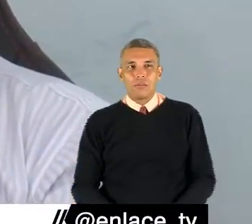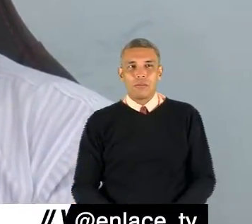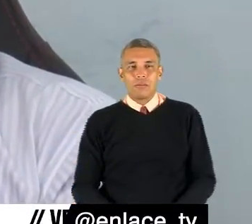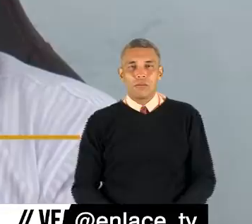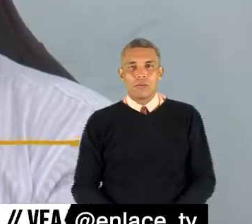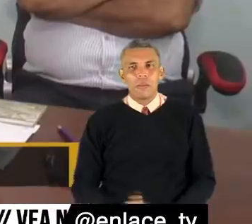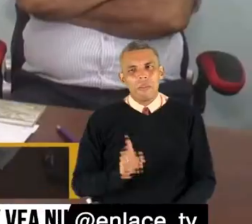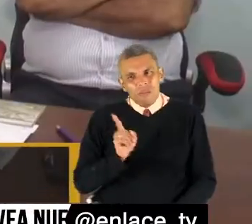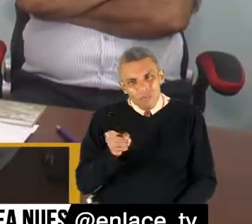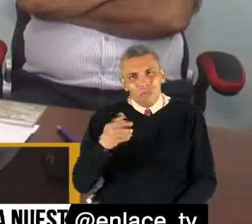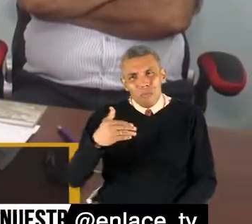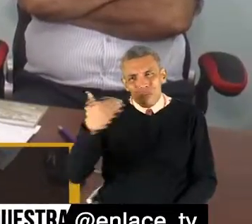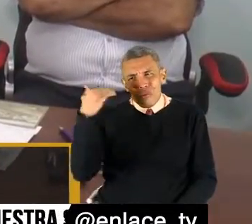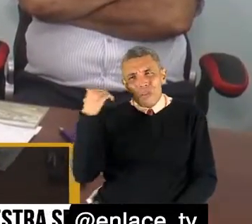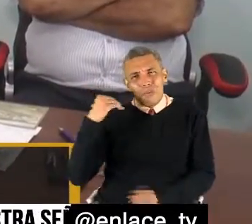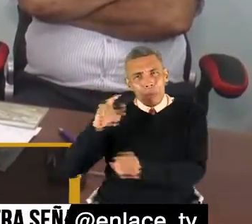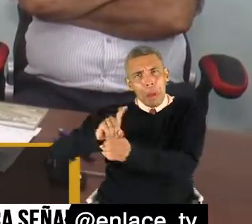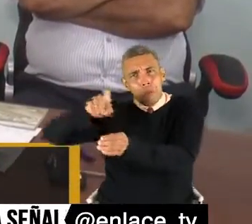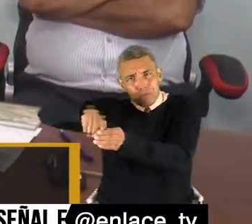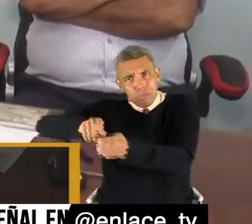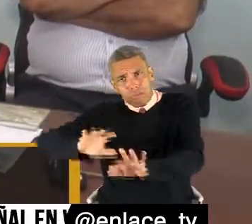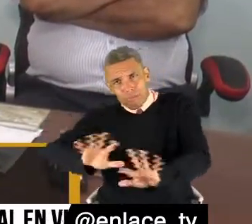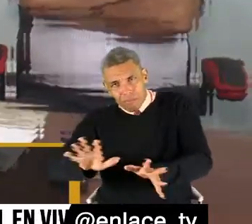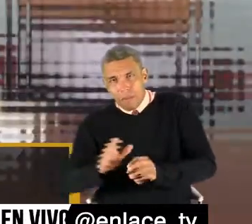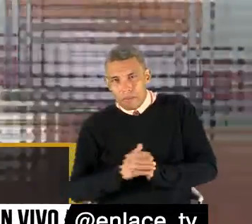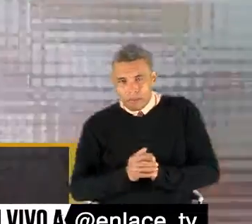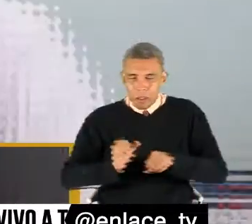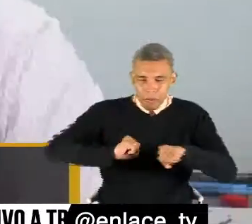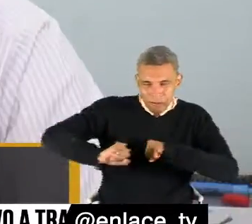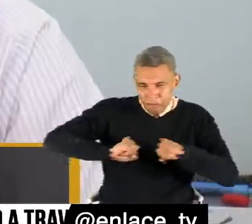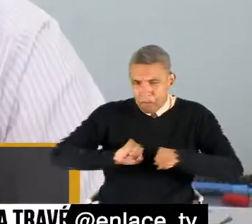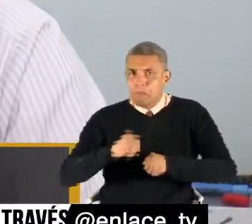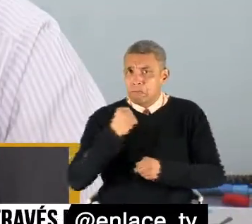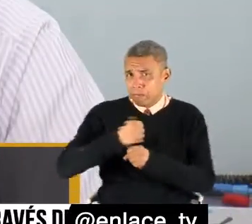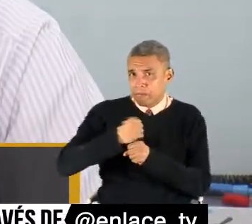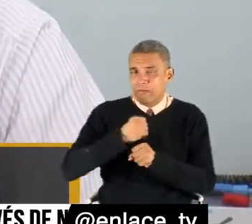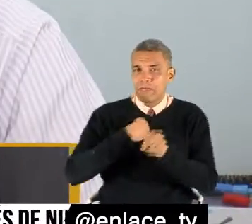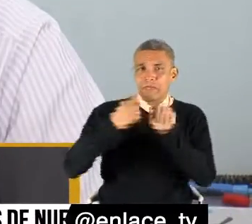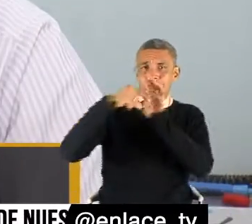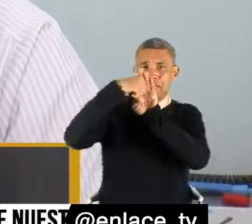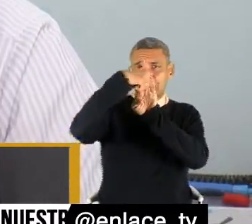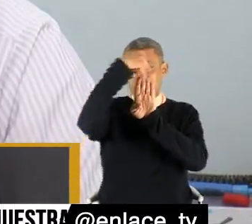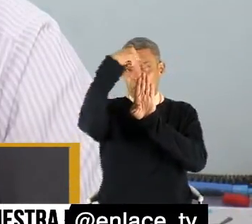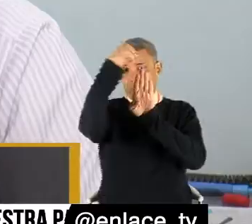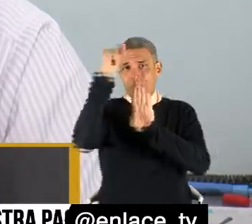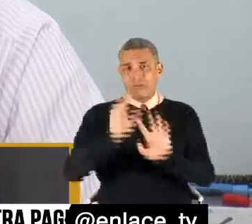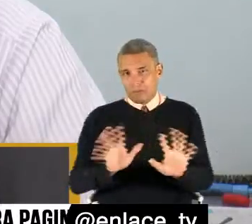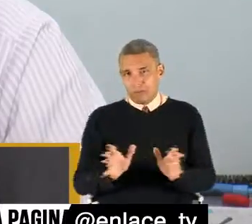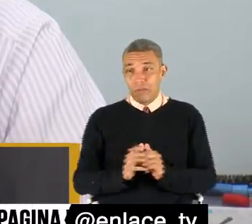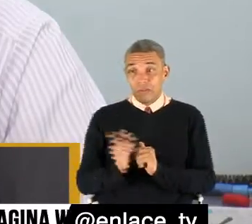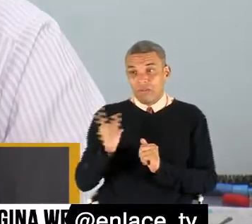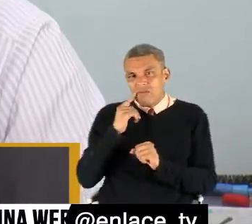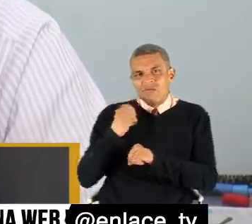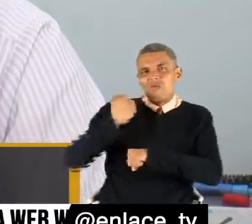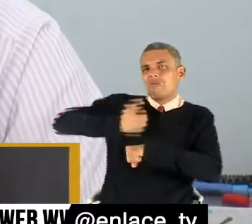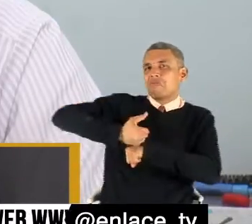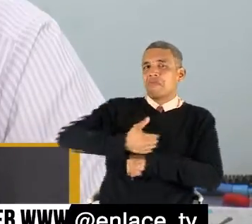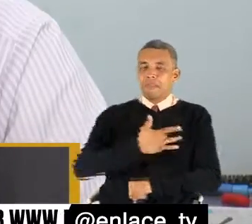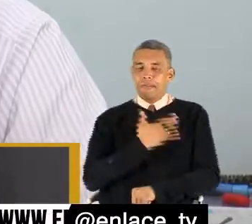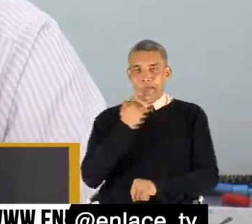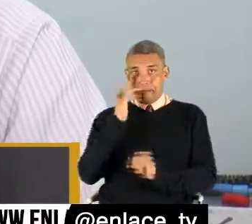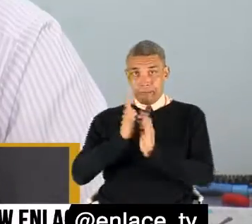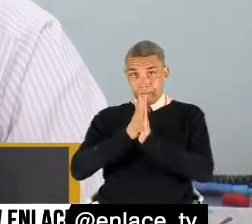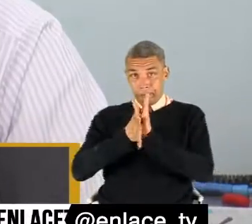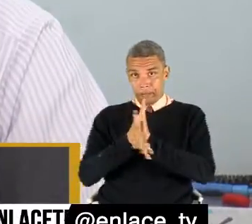venía desempeñándose como tal de forma transitoria. Lo recibo muy bien, con beneplácito. Creo que es el resultado de estar ya